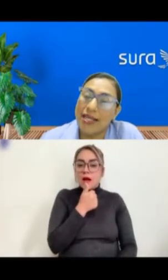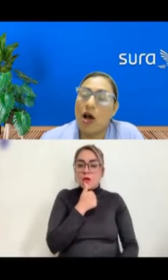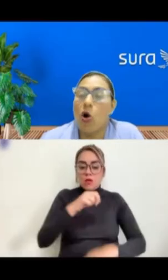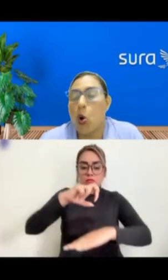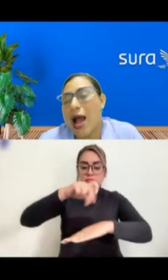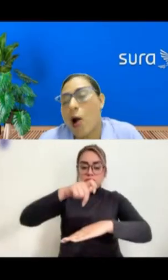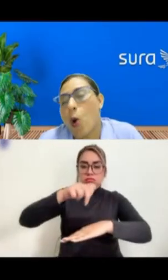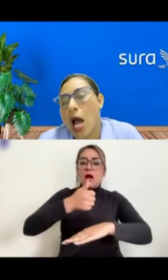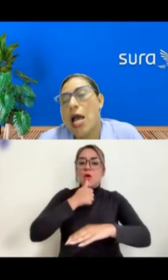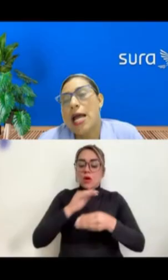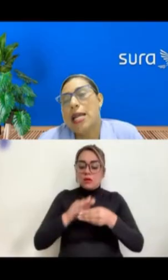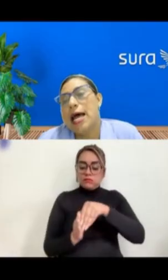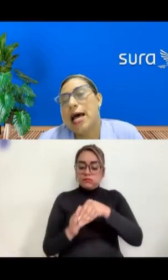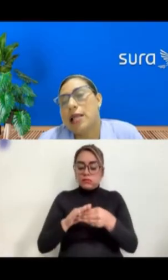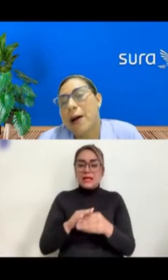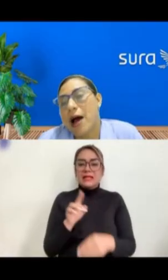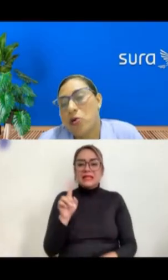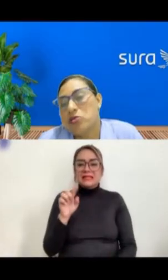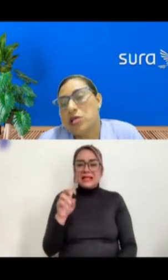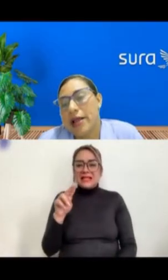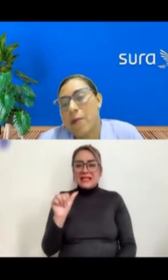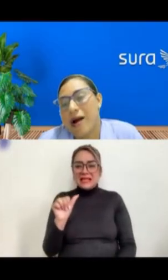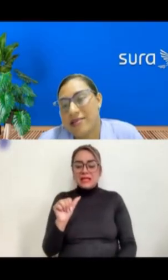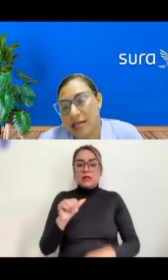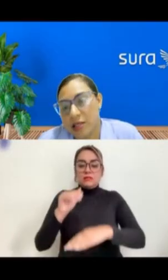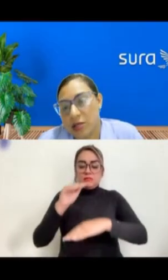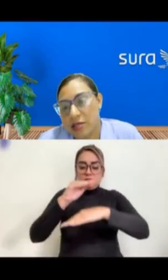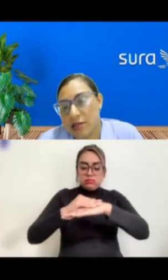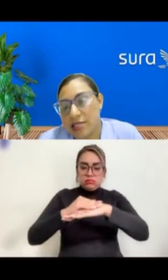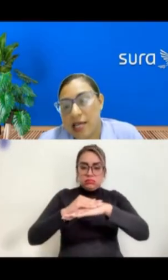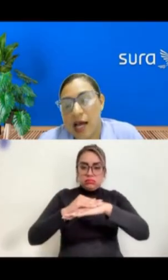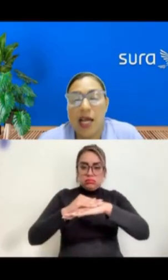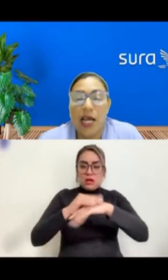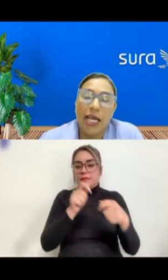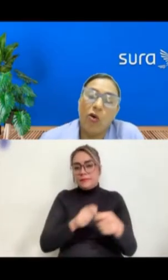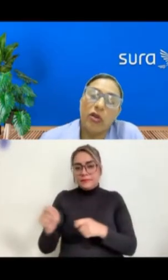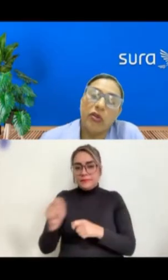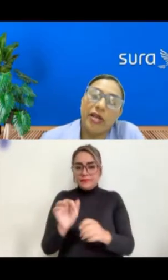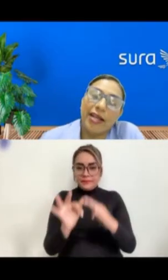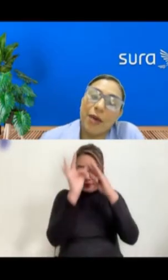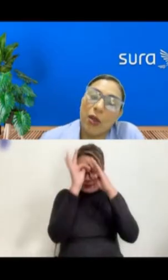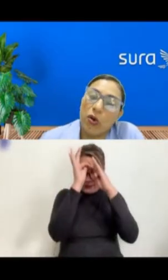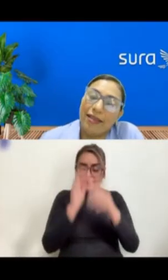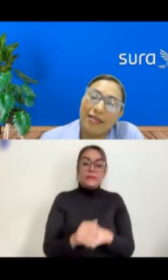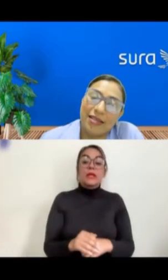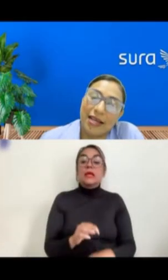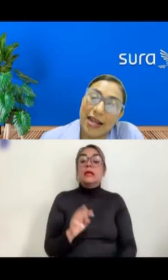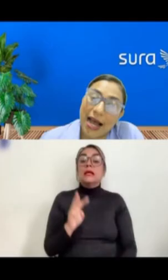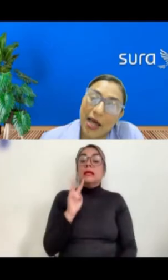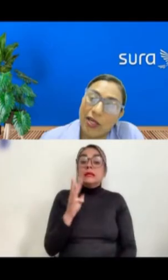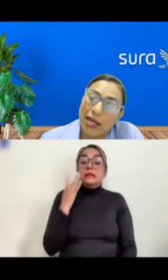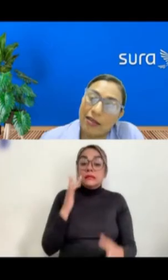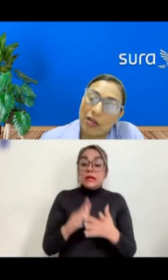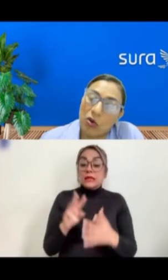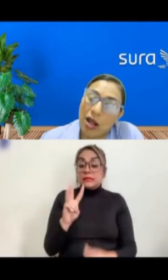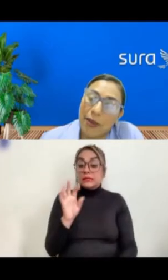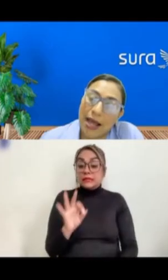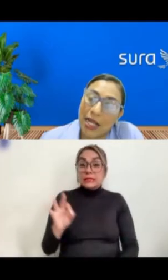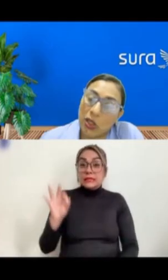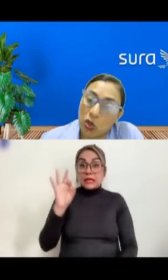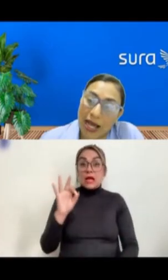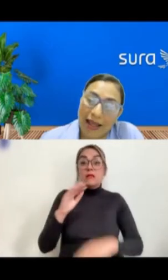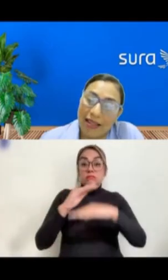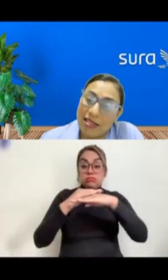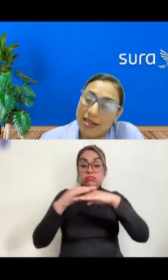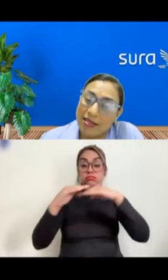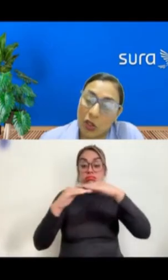con solución salina o con agua, la tapamos y la llevamos al centro asistencial. Y cuando ya hay quemadura de tercer grado, que ya está toda la